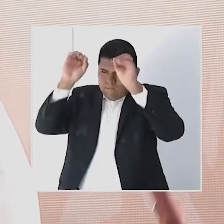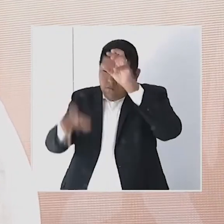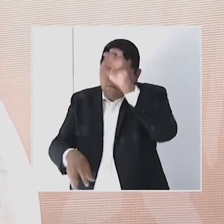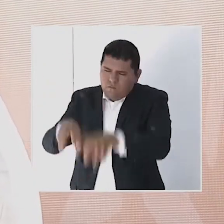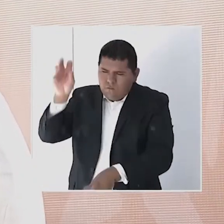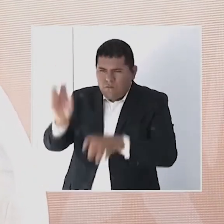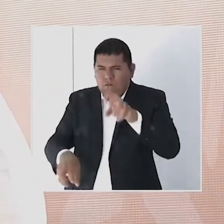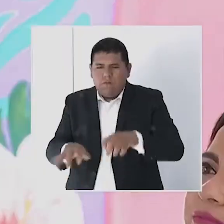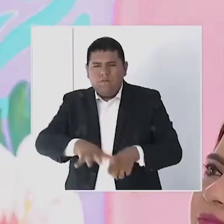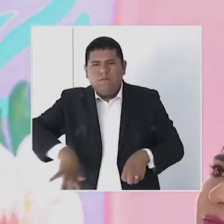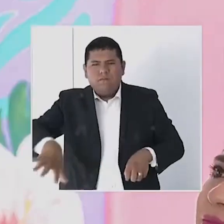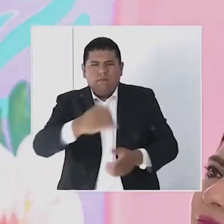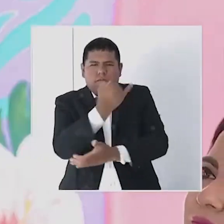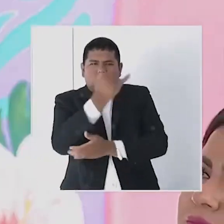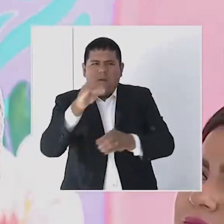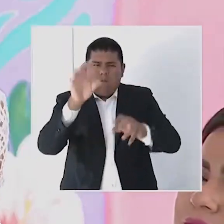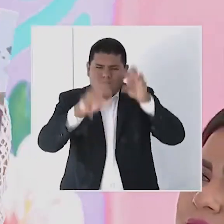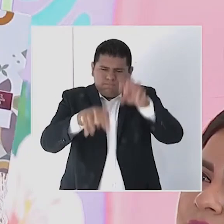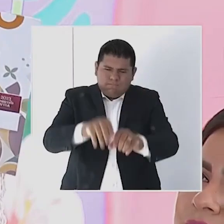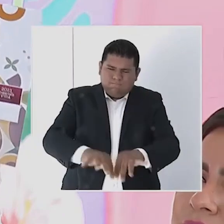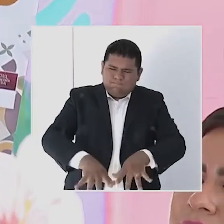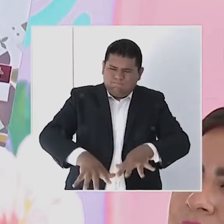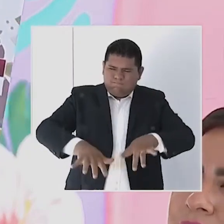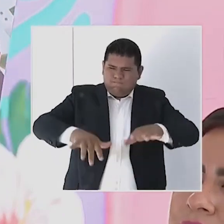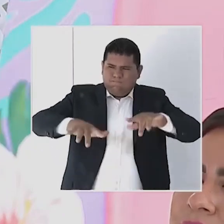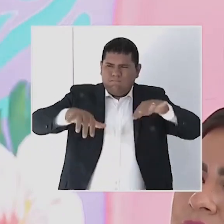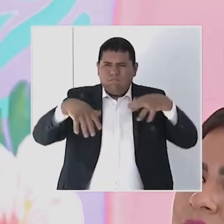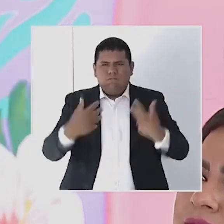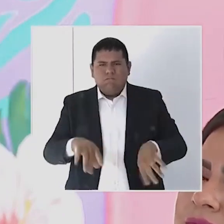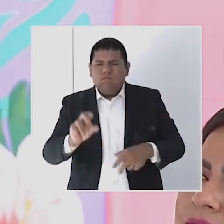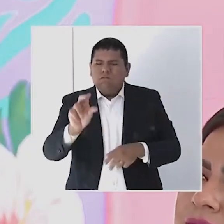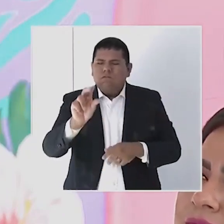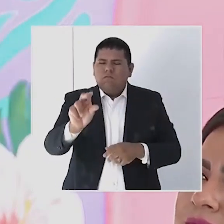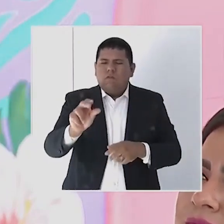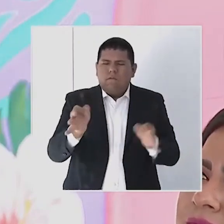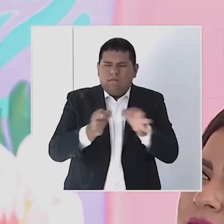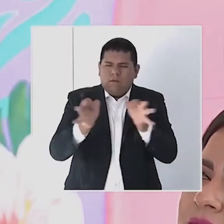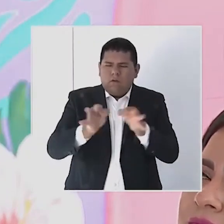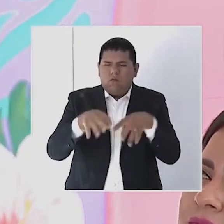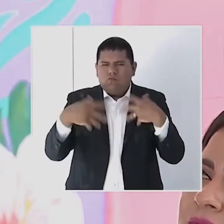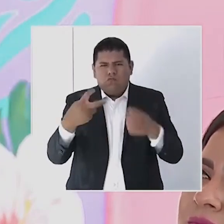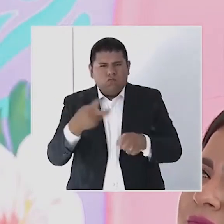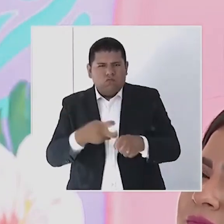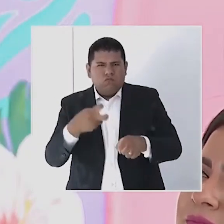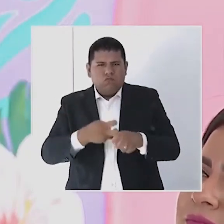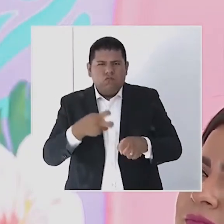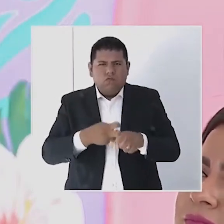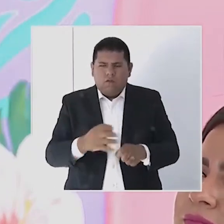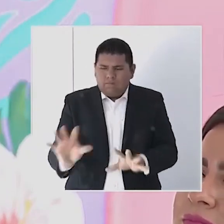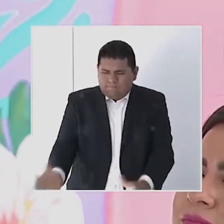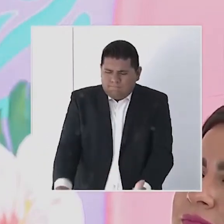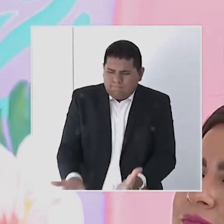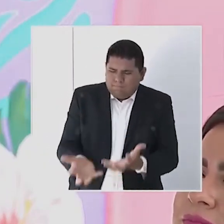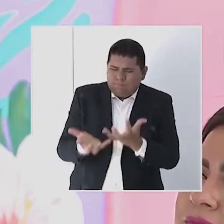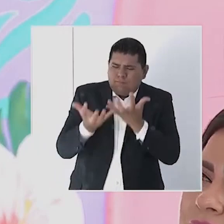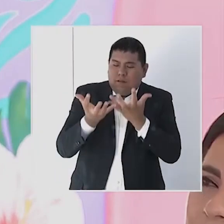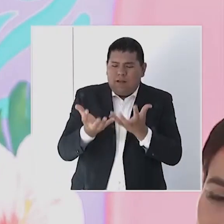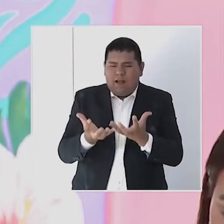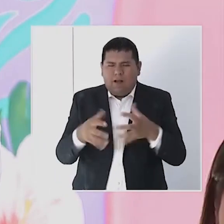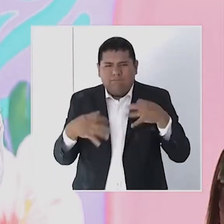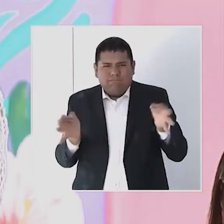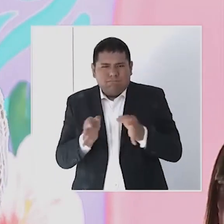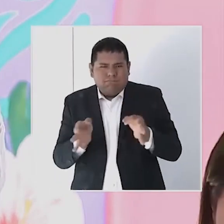el patio, canicas y canicas, un cuenco son las manos para